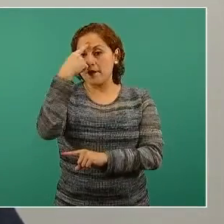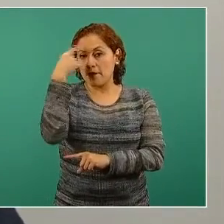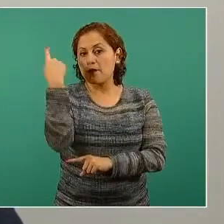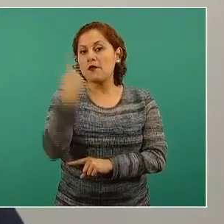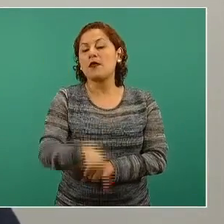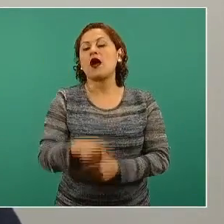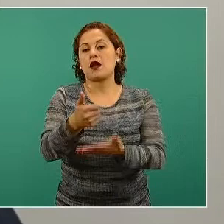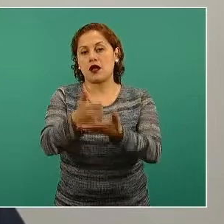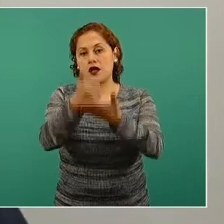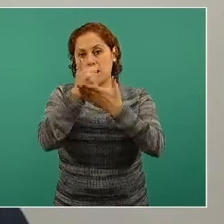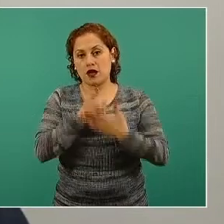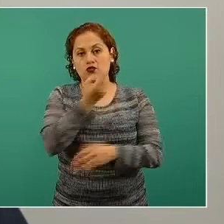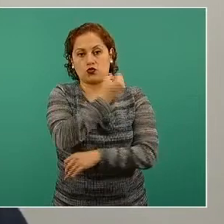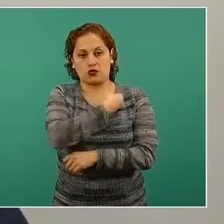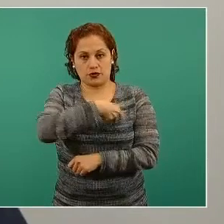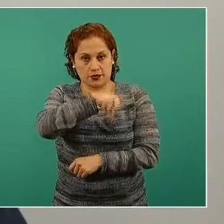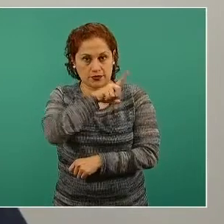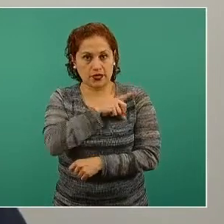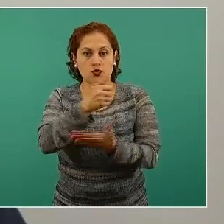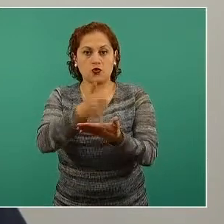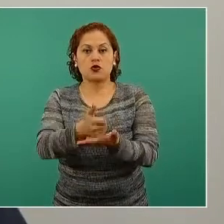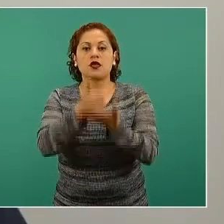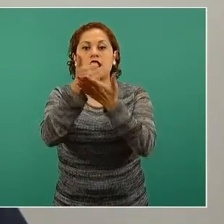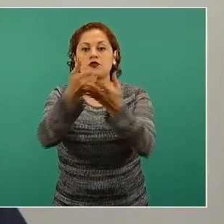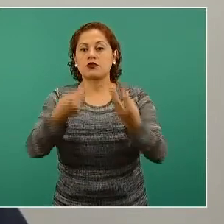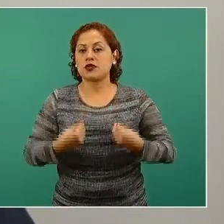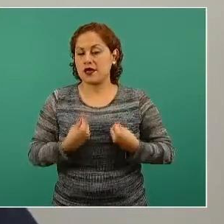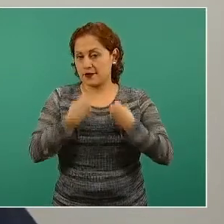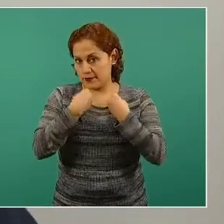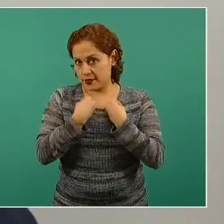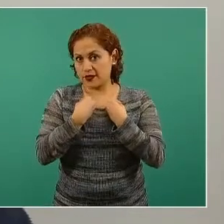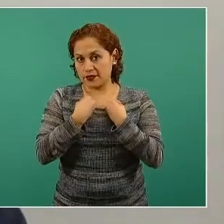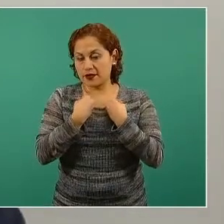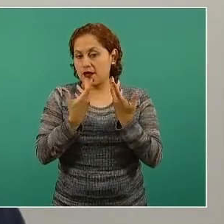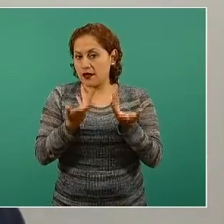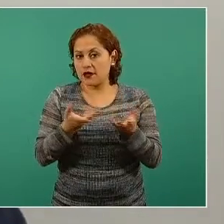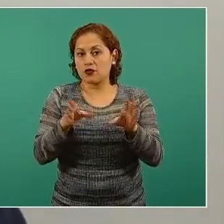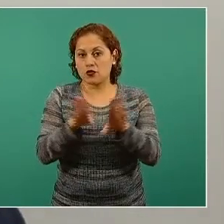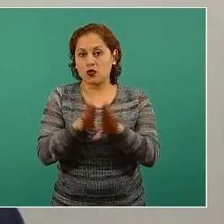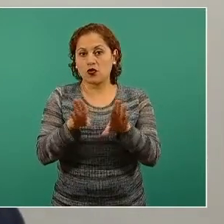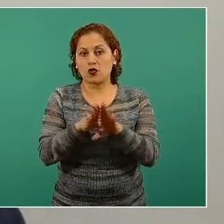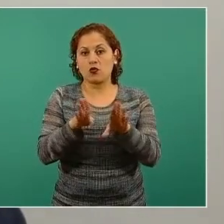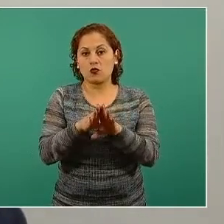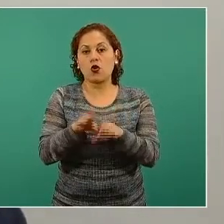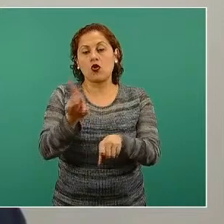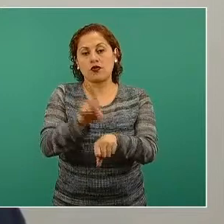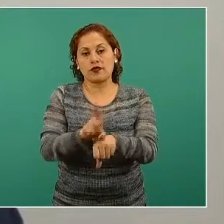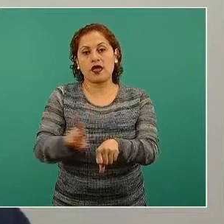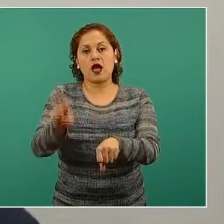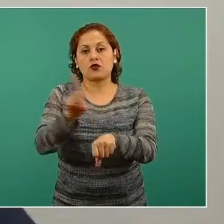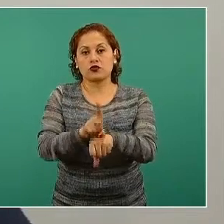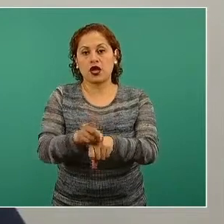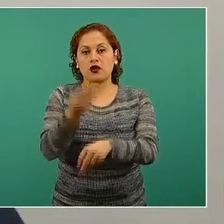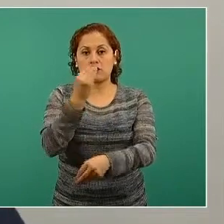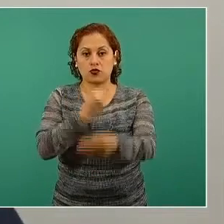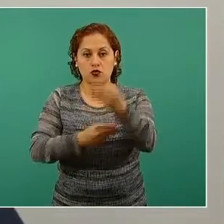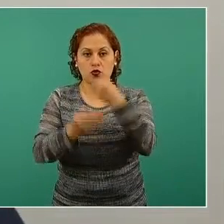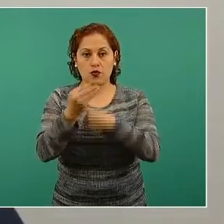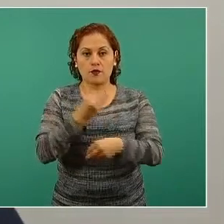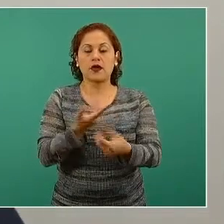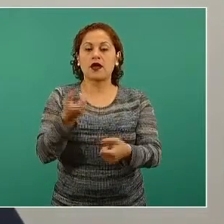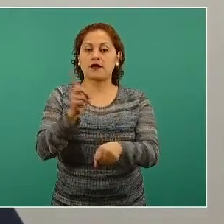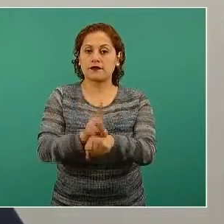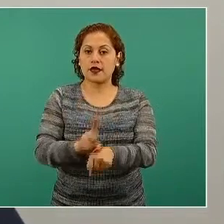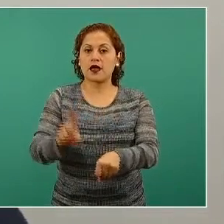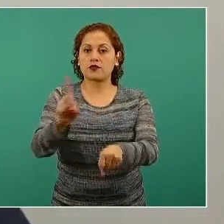su salud y poder asegurar su vida, obviamente a través del sustento diario de alimentos, la protección